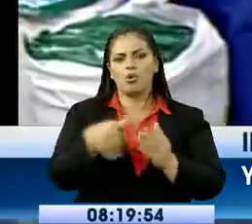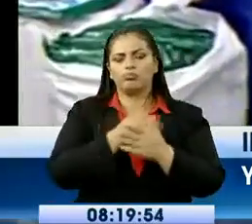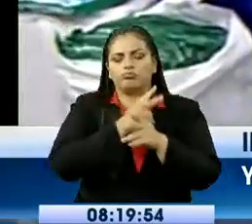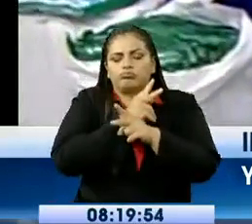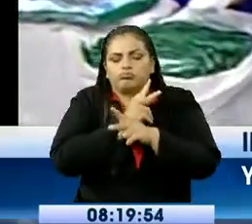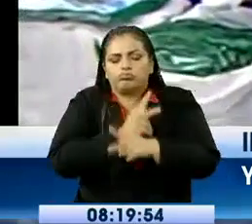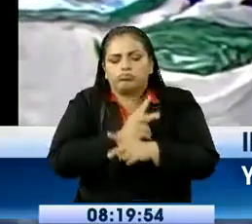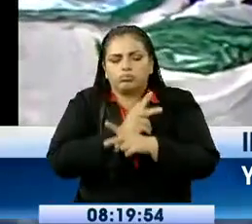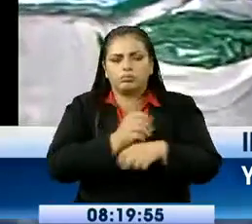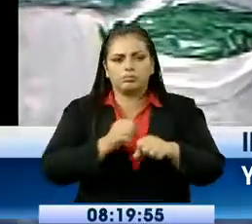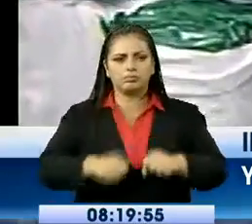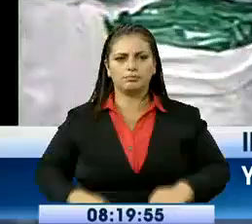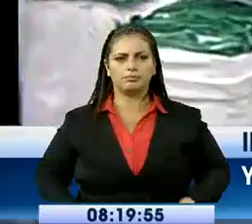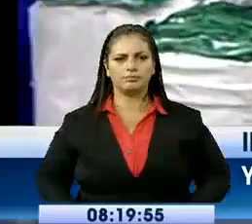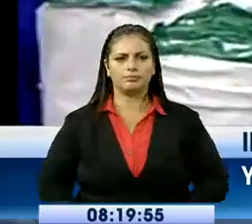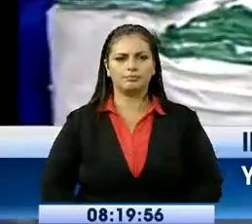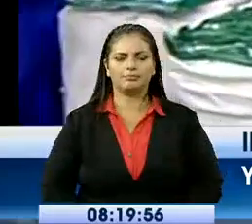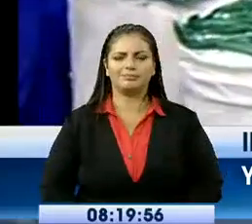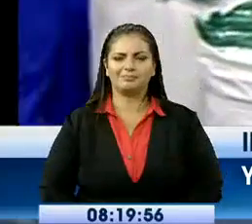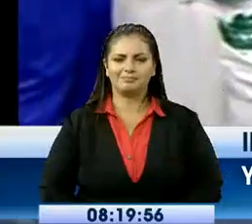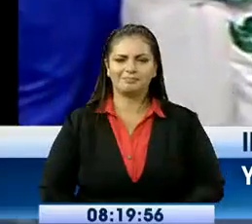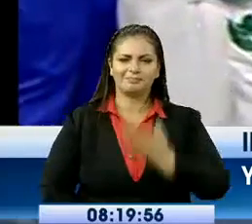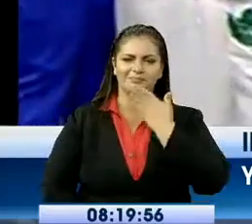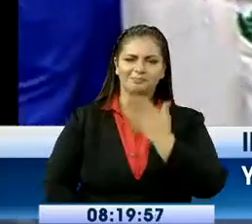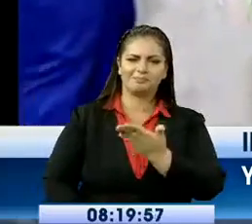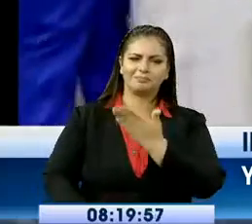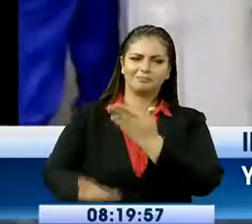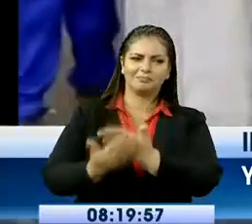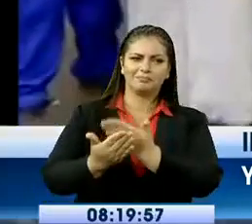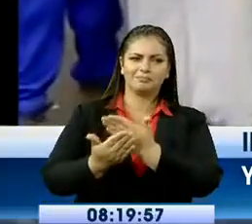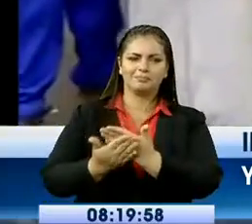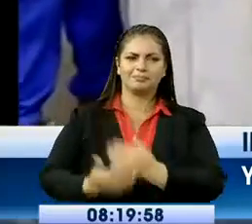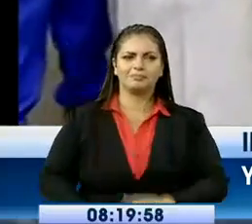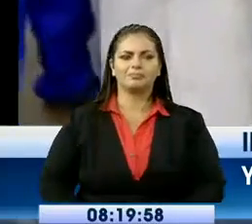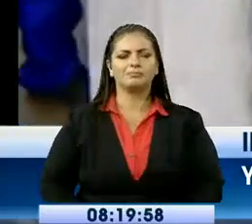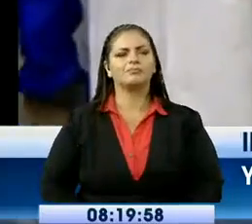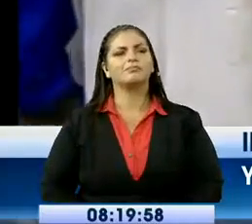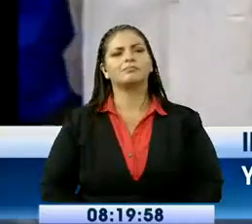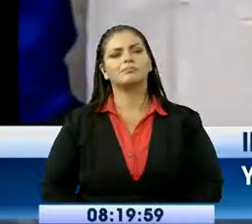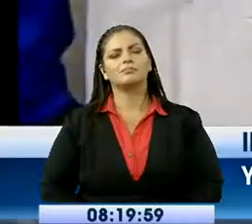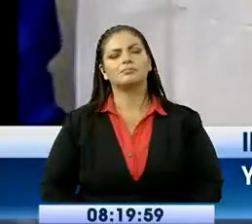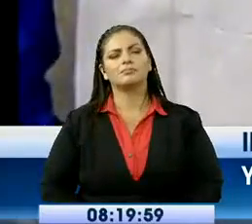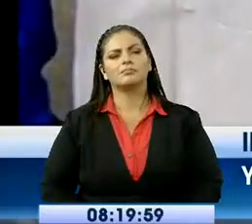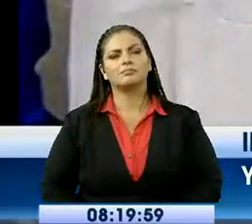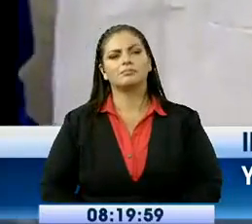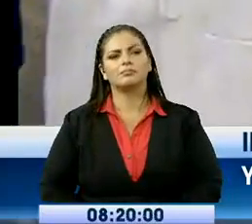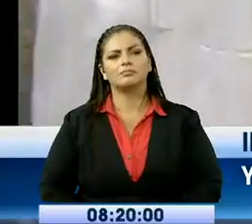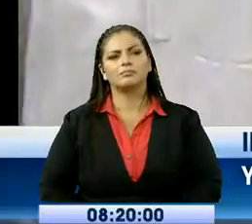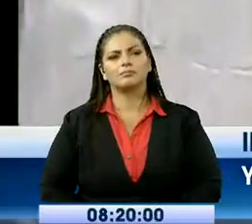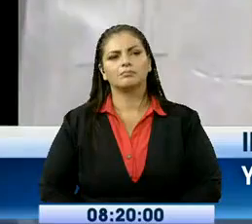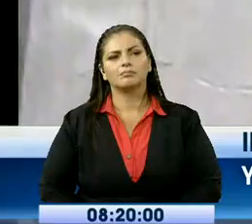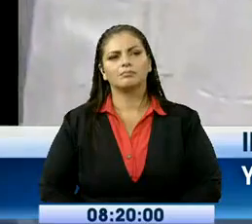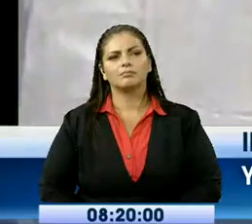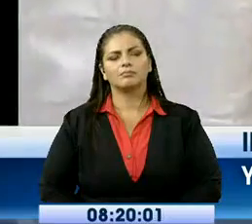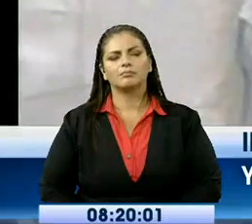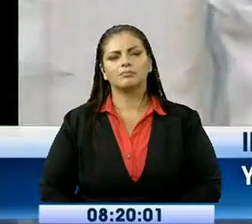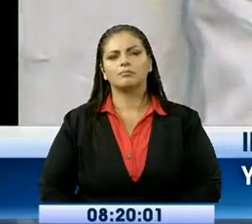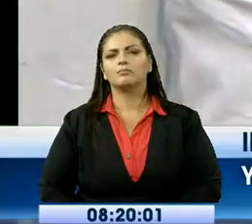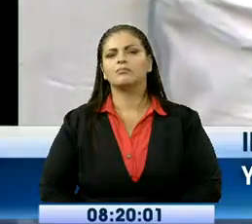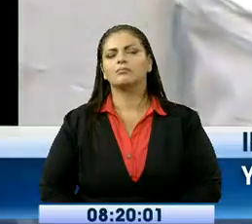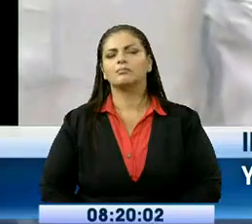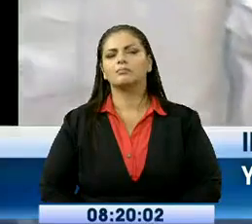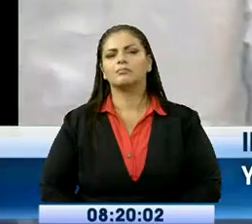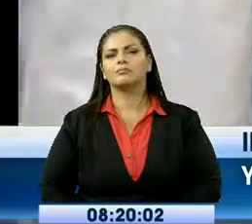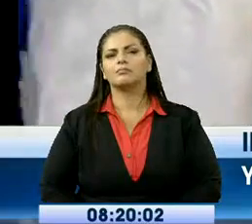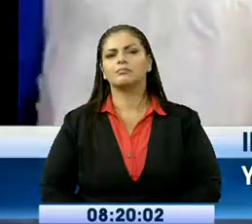época son muy abundantes. Listo. Gracias, doctor Sáenz. Tenga, aquí está. Le regreso el toldo. Vamos a hablar con los habitantes del sector. Ya, en otro enlace conversamos de nuevo, ya para que nos den más